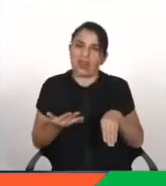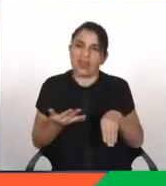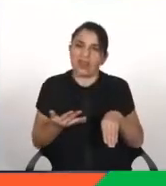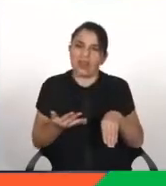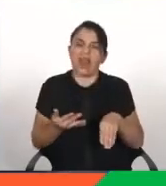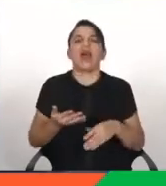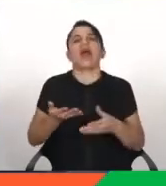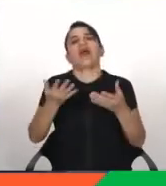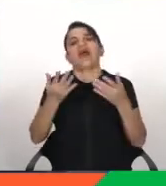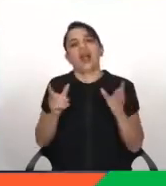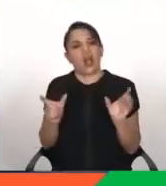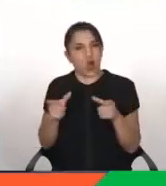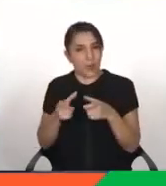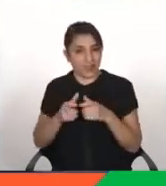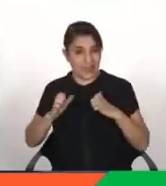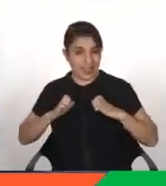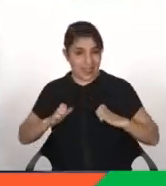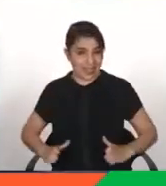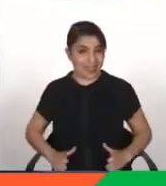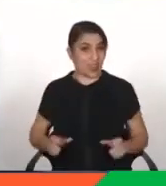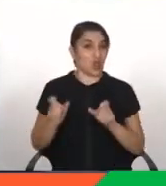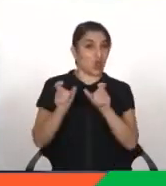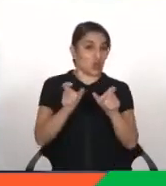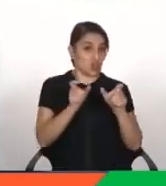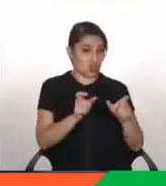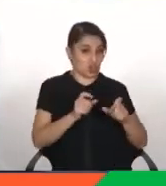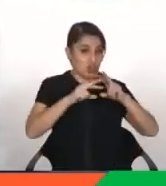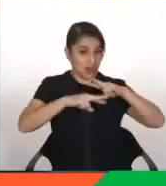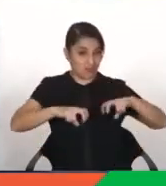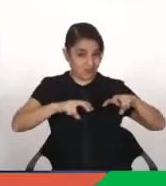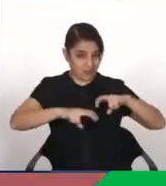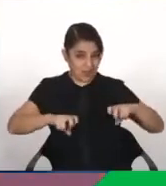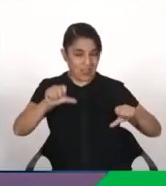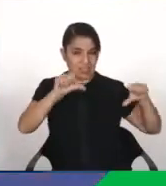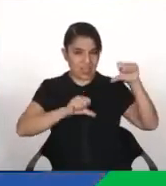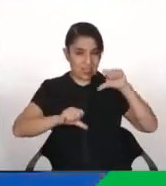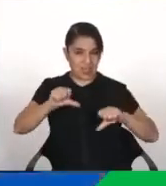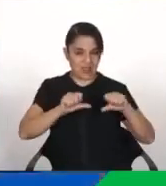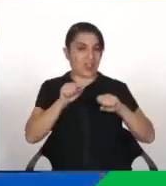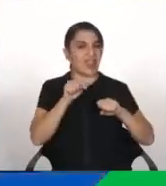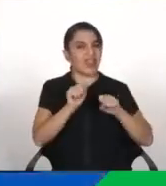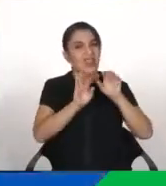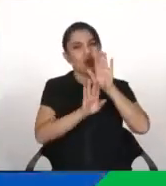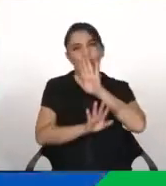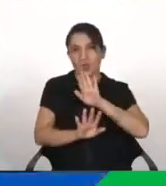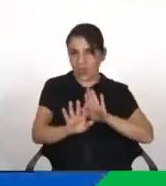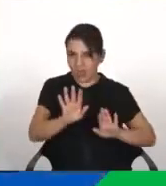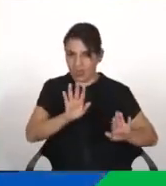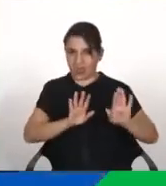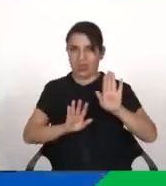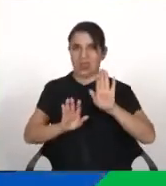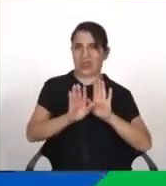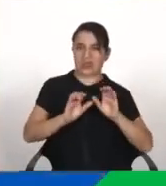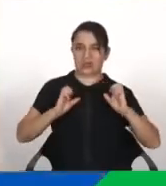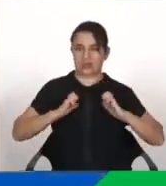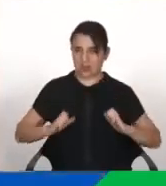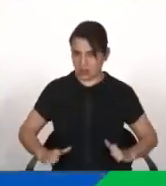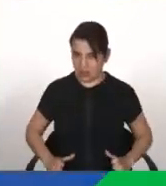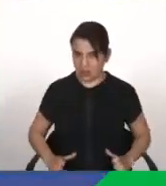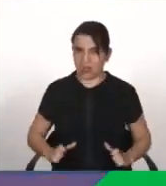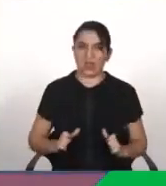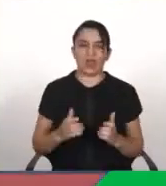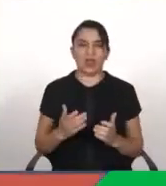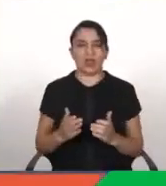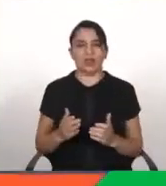comités éticos, que también regula los estudios científicos que se llevan, y es donde hay que tener cuidado, porque es como he comentado, o sea, es genial que todo el mundo